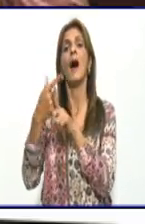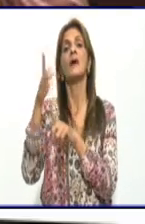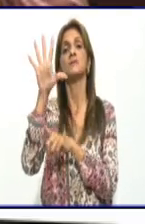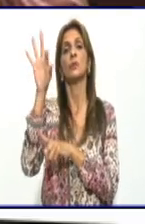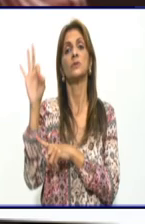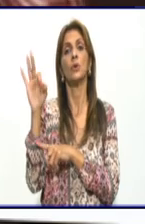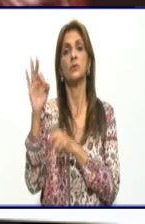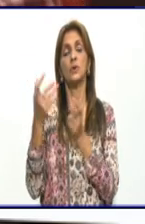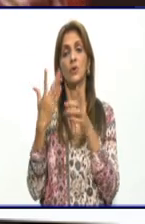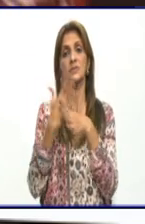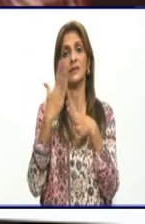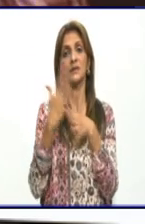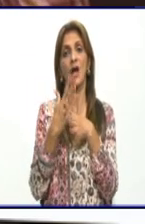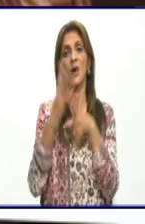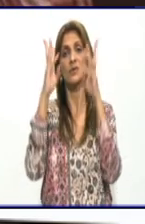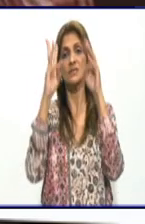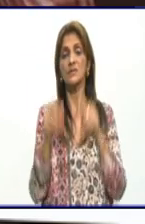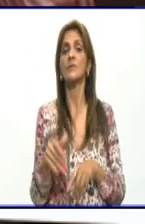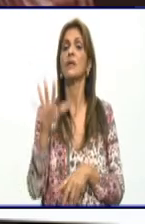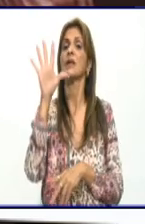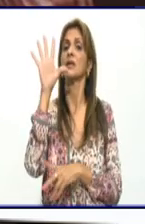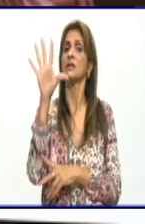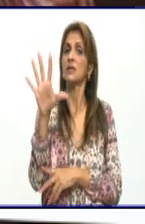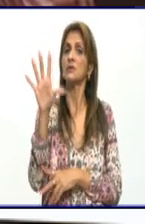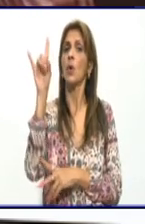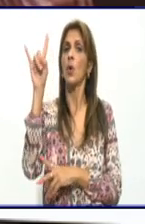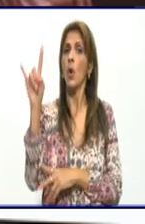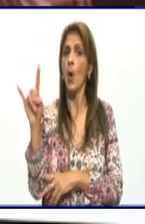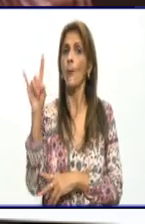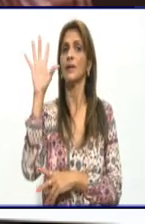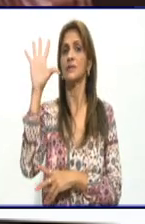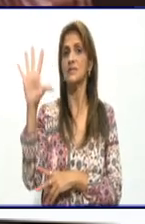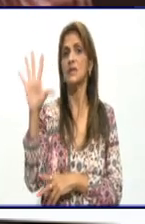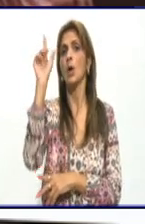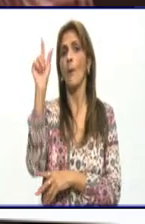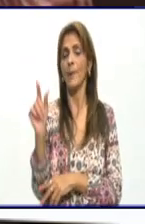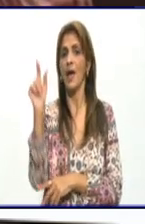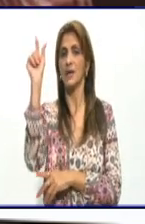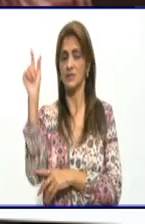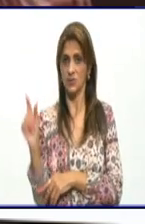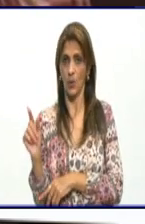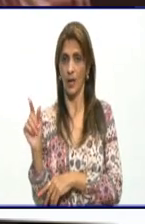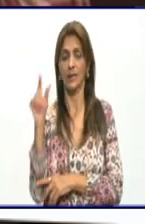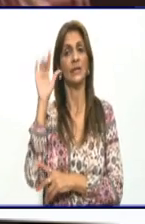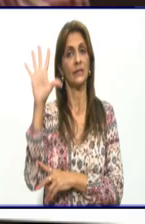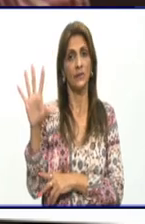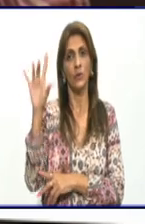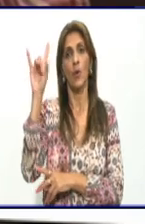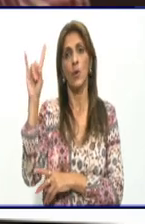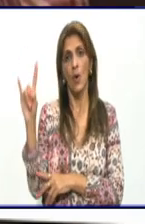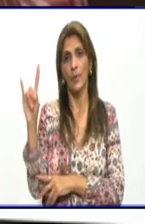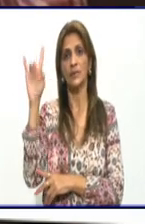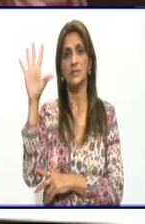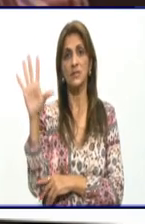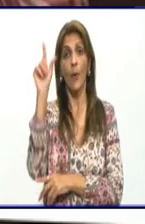de Cuba, da una cifra de 595 personas, 595